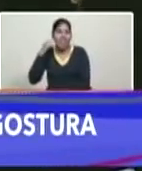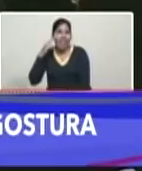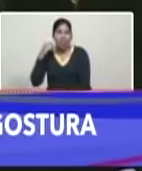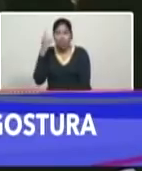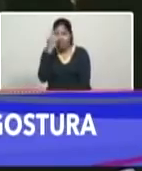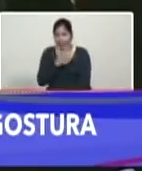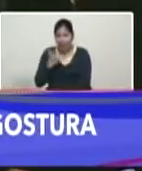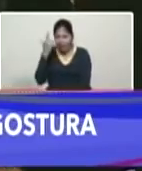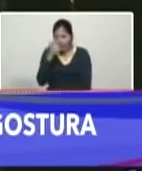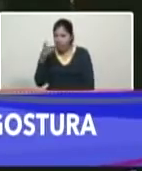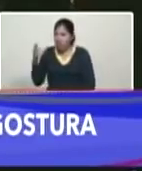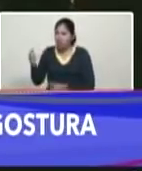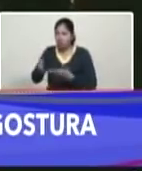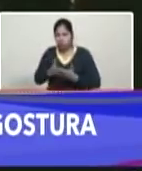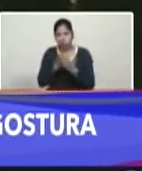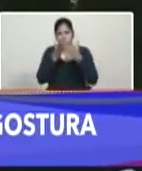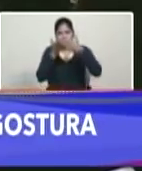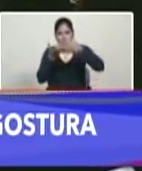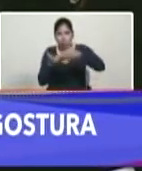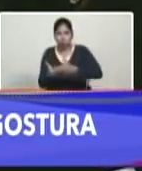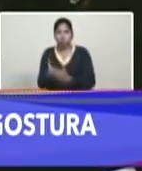por millones en barcos.